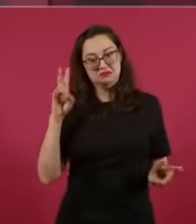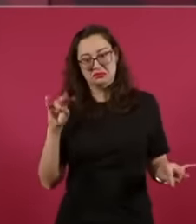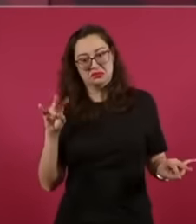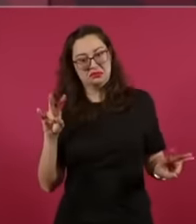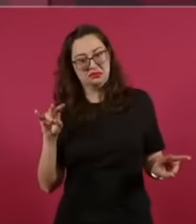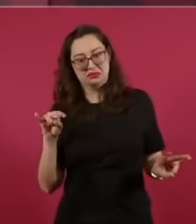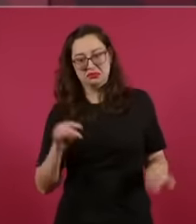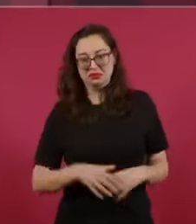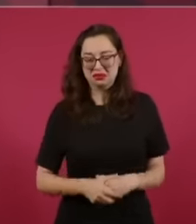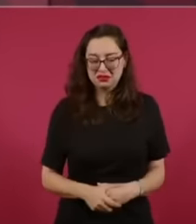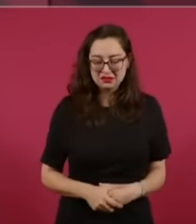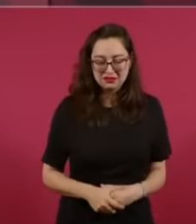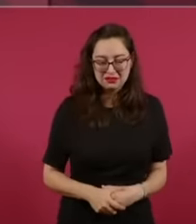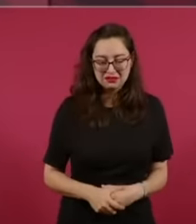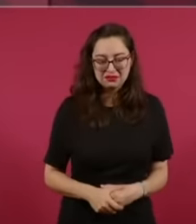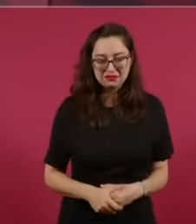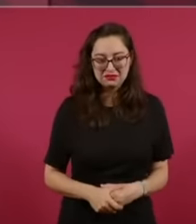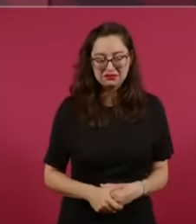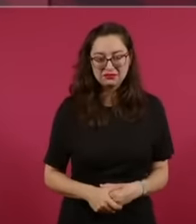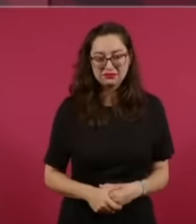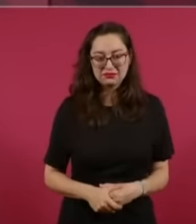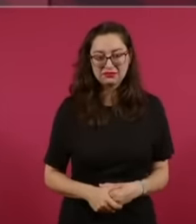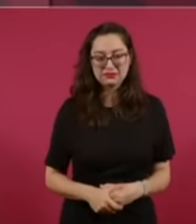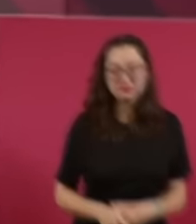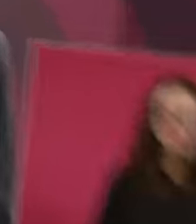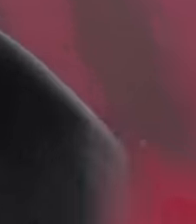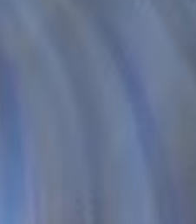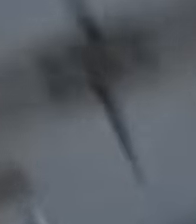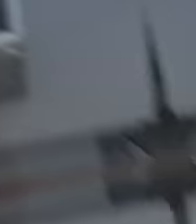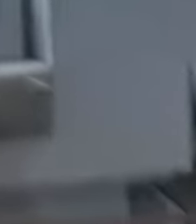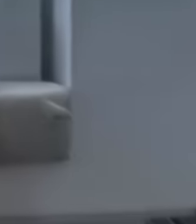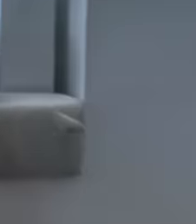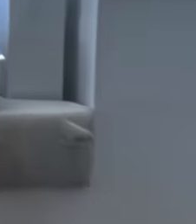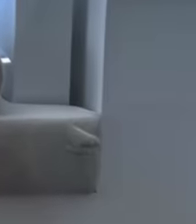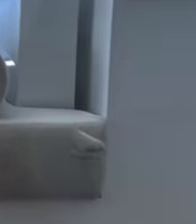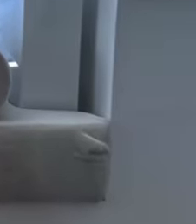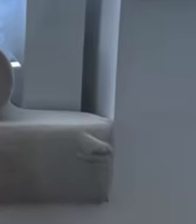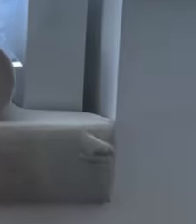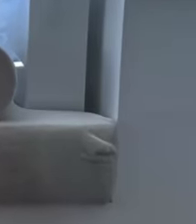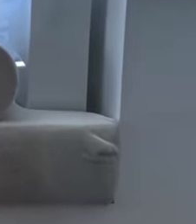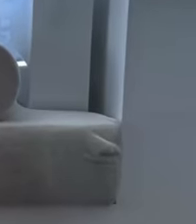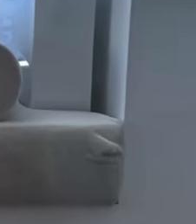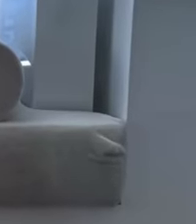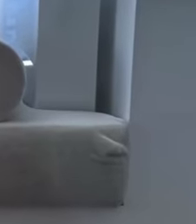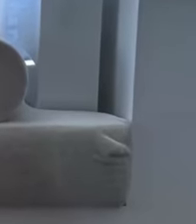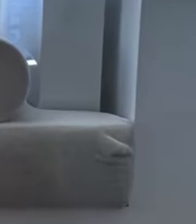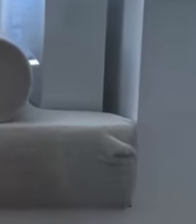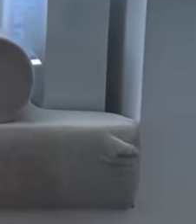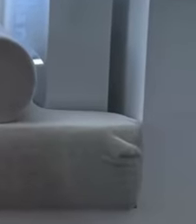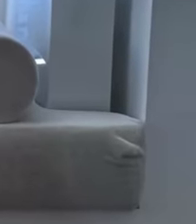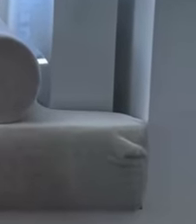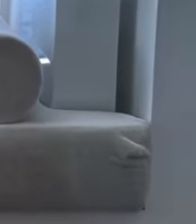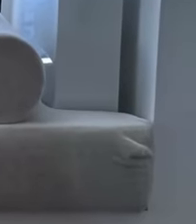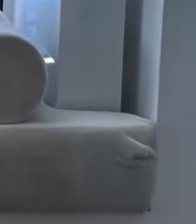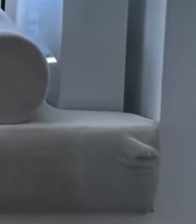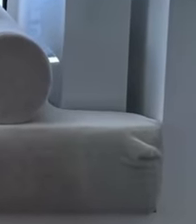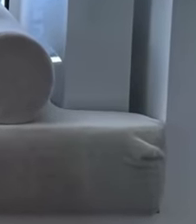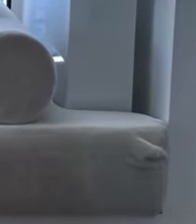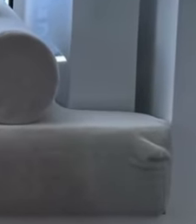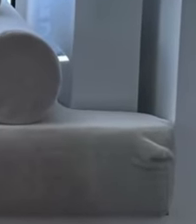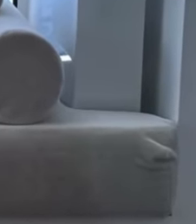dan el respaldo a este grupo de periodistas independientes y evitar a toda costa que Ricardo Salinas